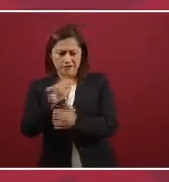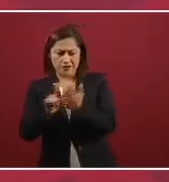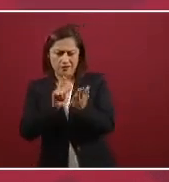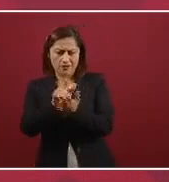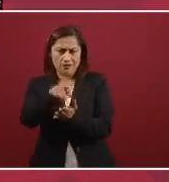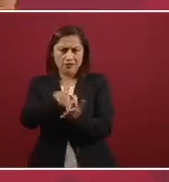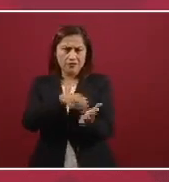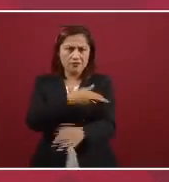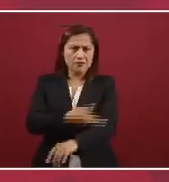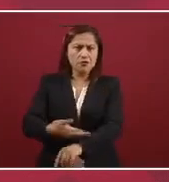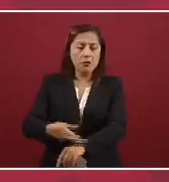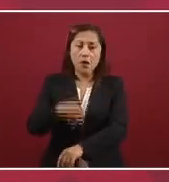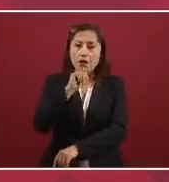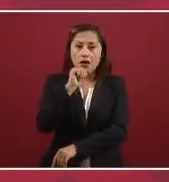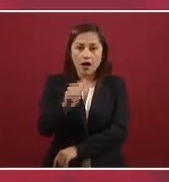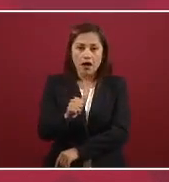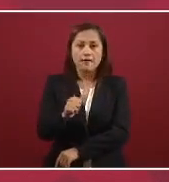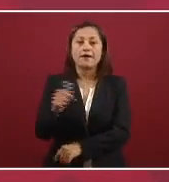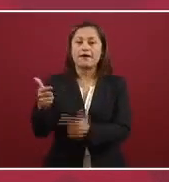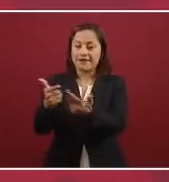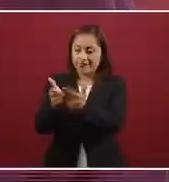que impulsaban los liberales,